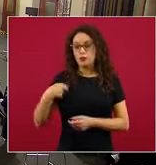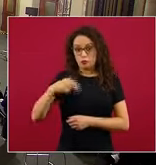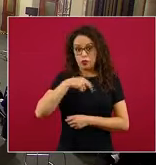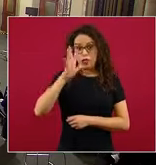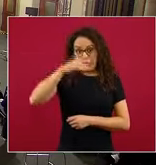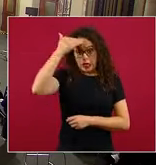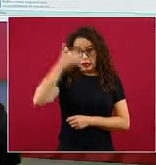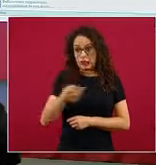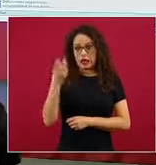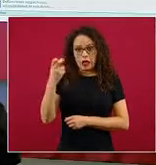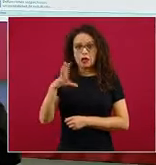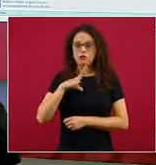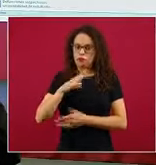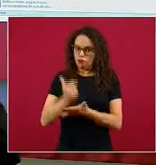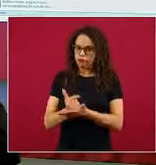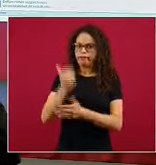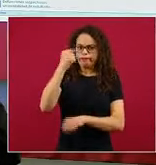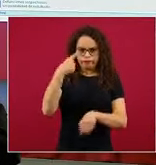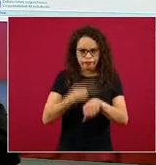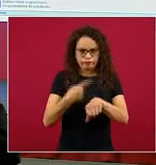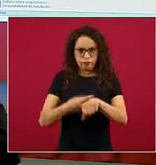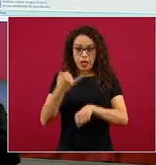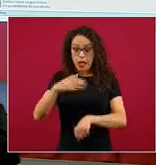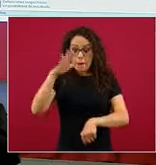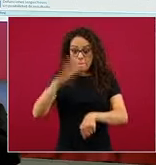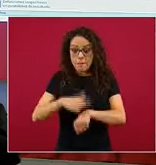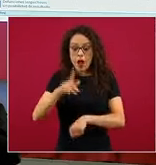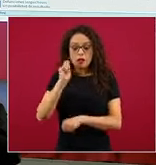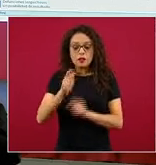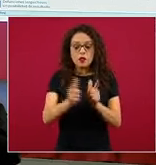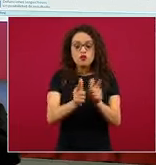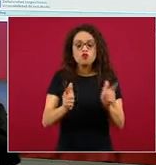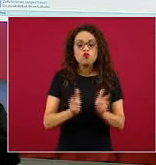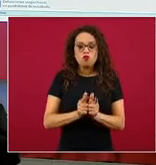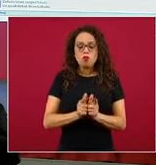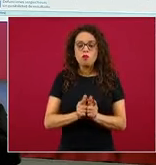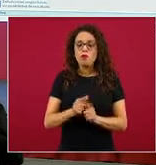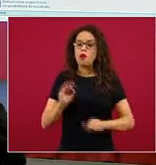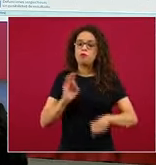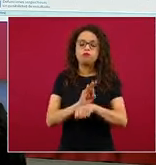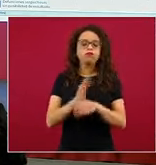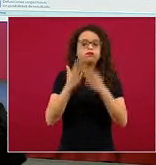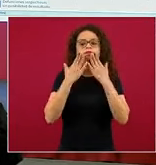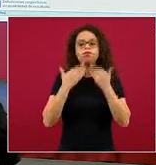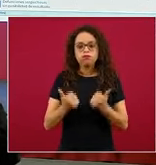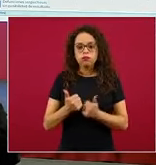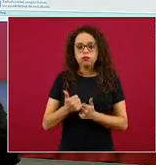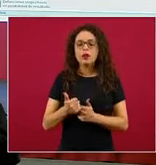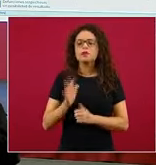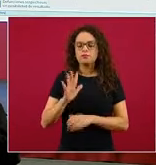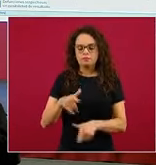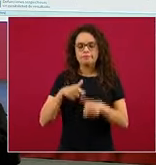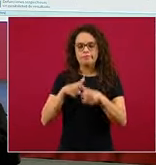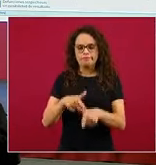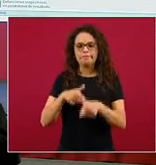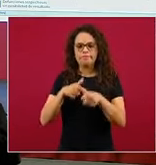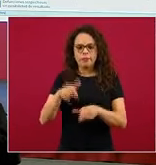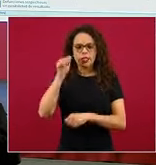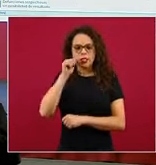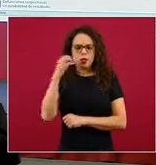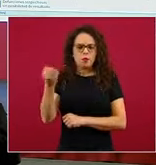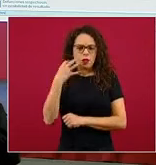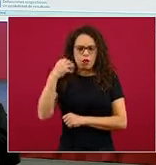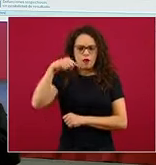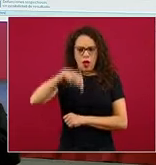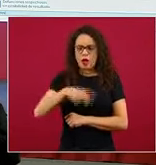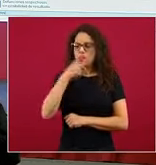también produce enfermedad grave, sobre todo en grupos de riesgo, que los hemos venido identificando conferencia tras conferencia, y para efectos